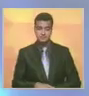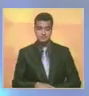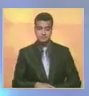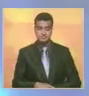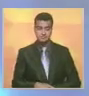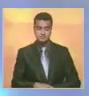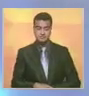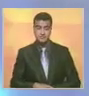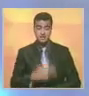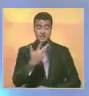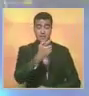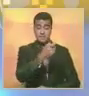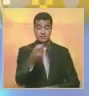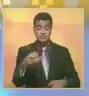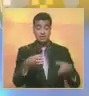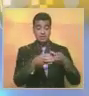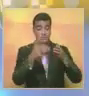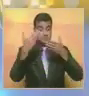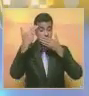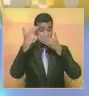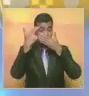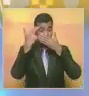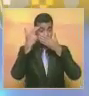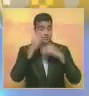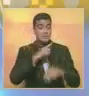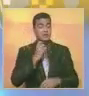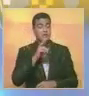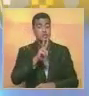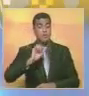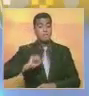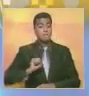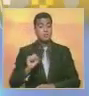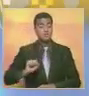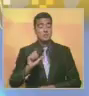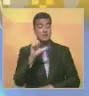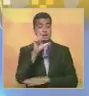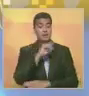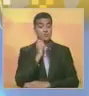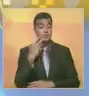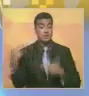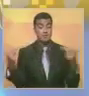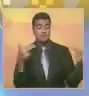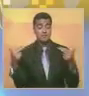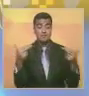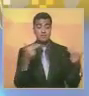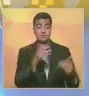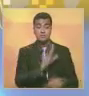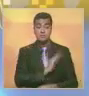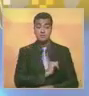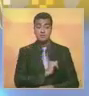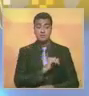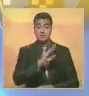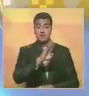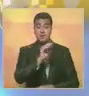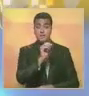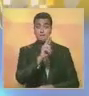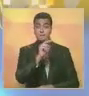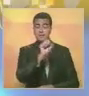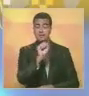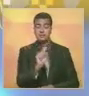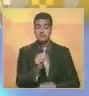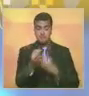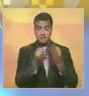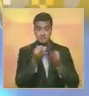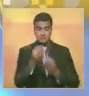Le contamos que otros tres miembros de la banda de secuestradores que asesinó a dos policías de Lara murieron enfrentados a la policía científica en el estado Barinas. Lirio Pérez nos